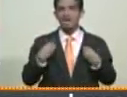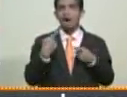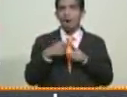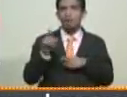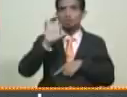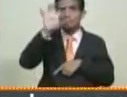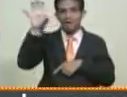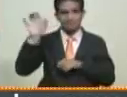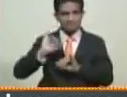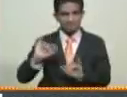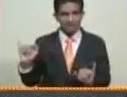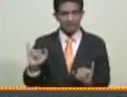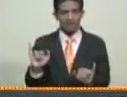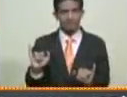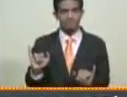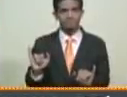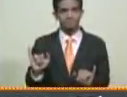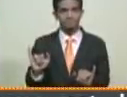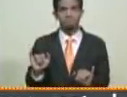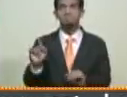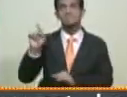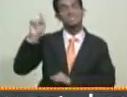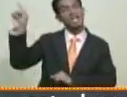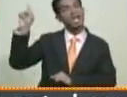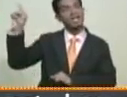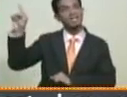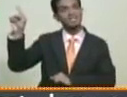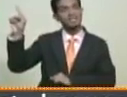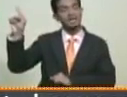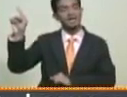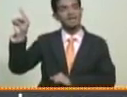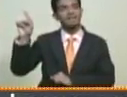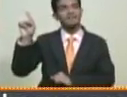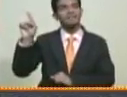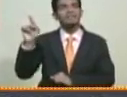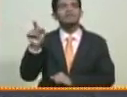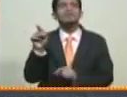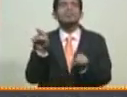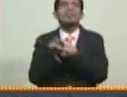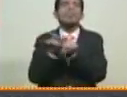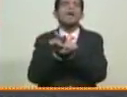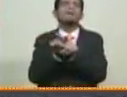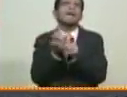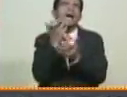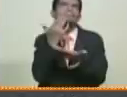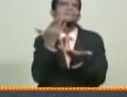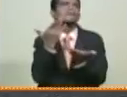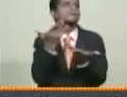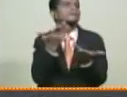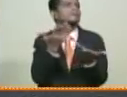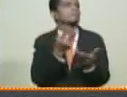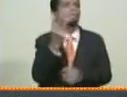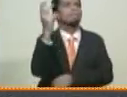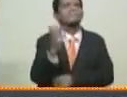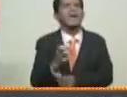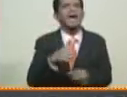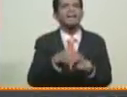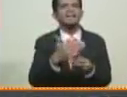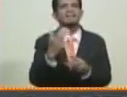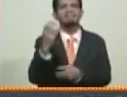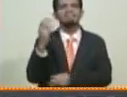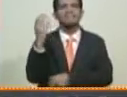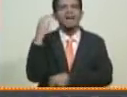extranjero. Y desde allá declaran como que estuvieran en Katy, o como que estuvieran en Petare, o